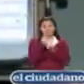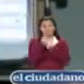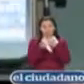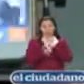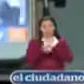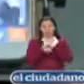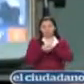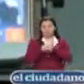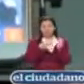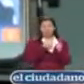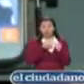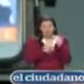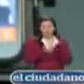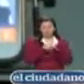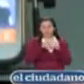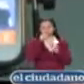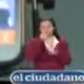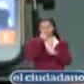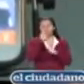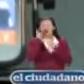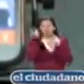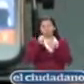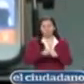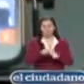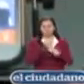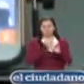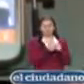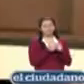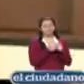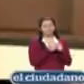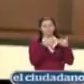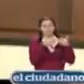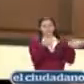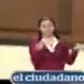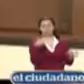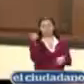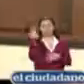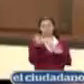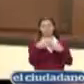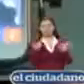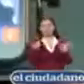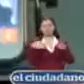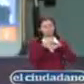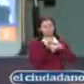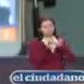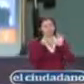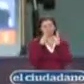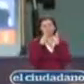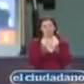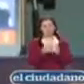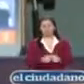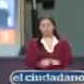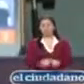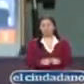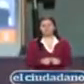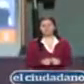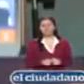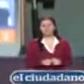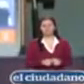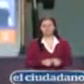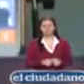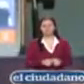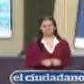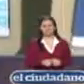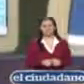la conozco, puedo darle la instrucción al portero para que él abra la puerta y le permita el ingreso. Bienvenido, su ingreso ha